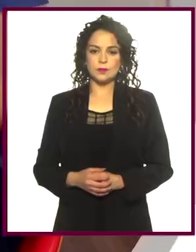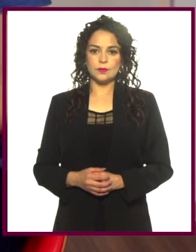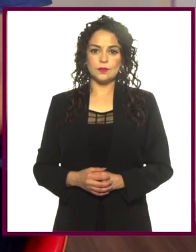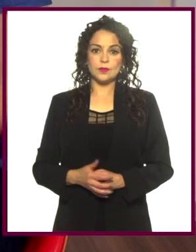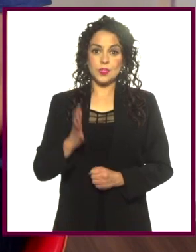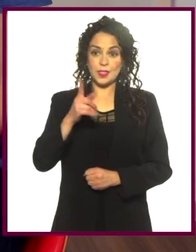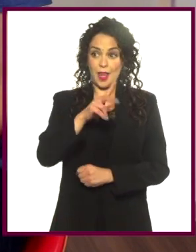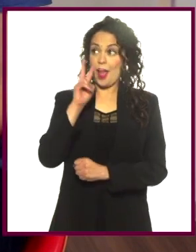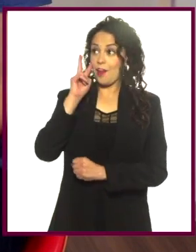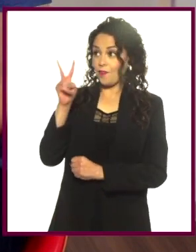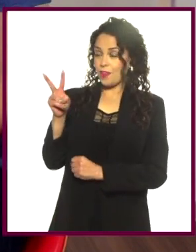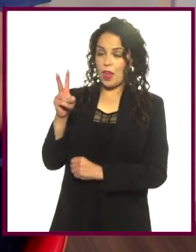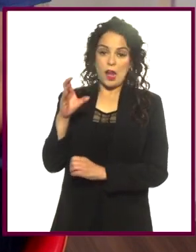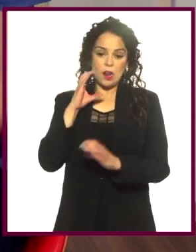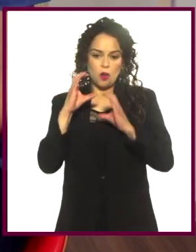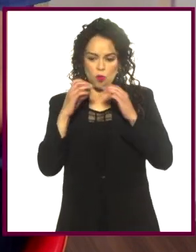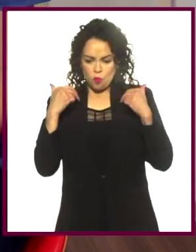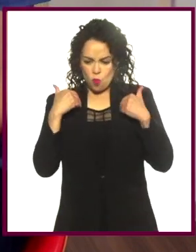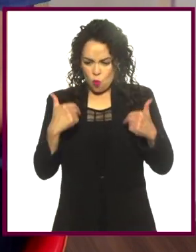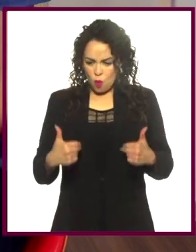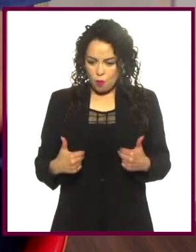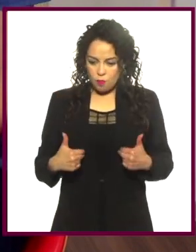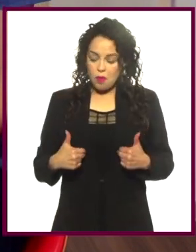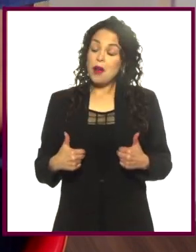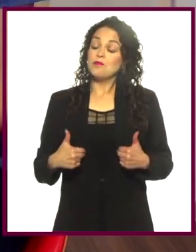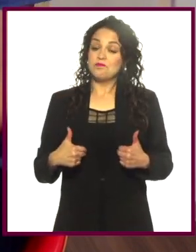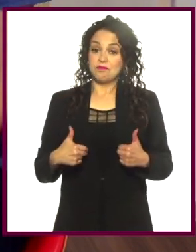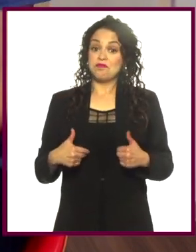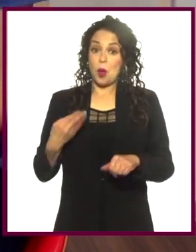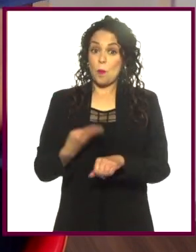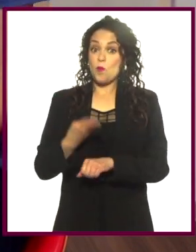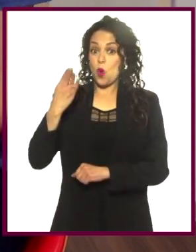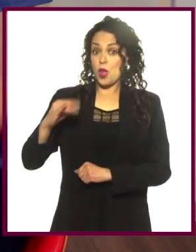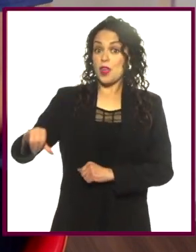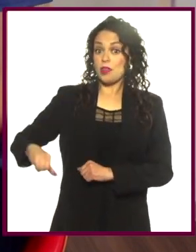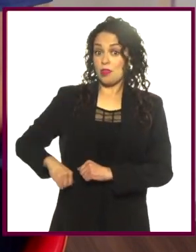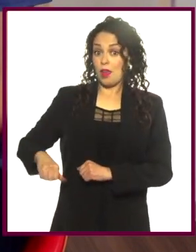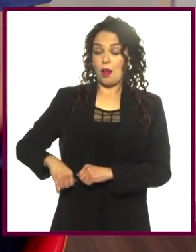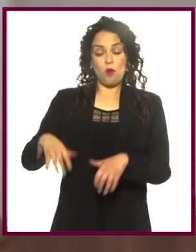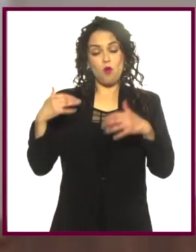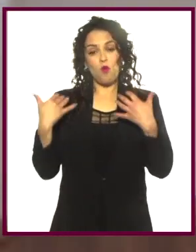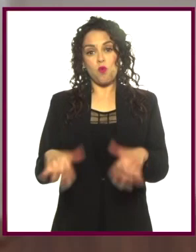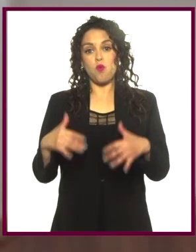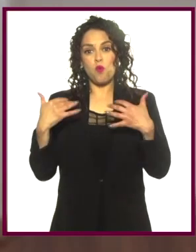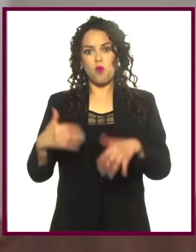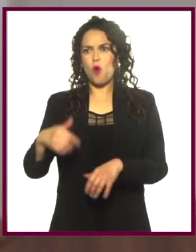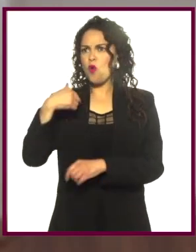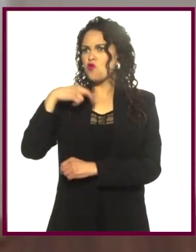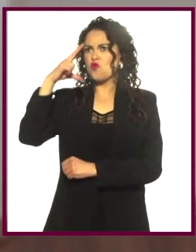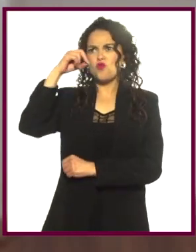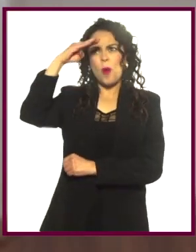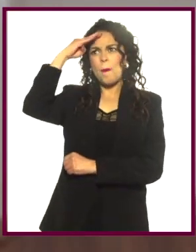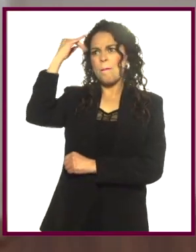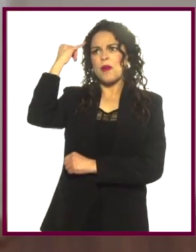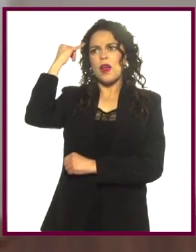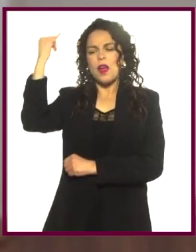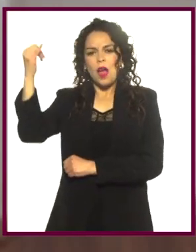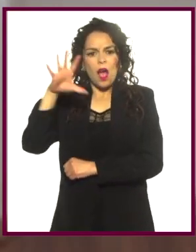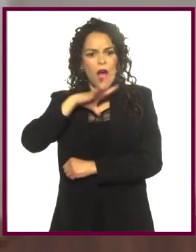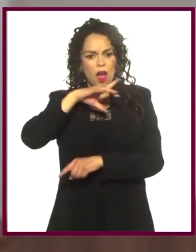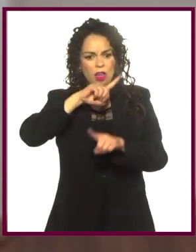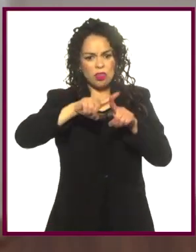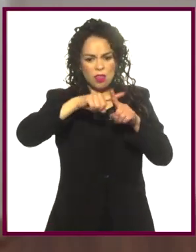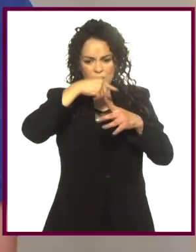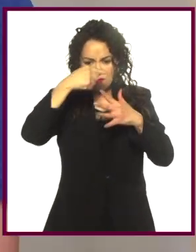Como hemos podido ver, la comunicación humana es algo sumamente grande e interesante. Yo no me imaginaba que hubiera tantos aspectos